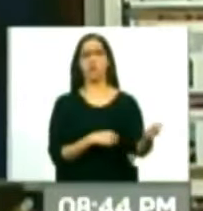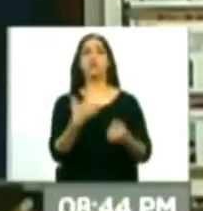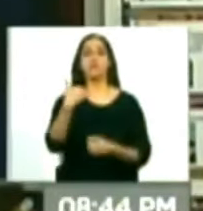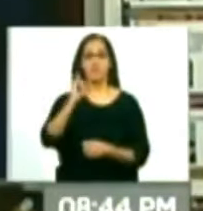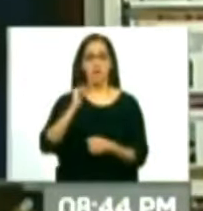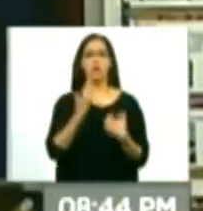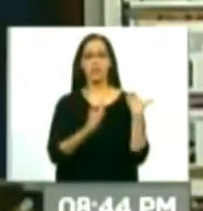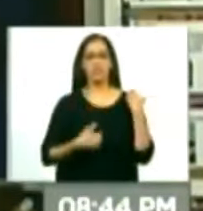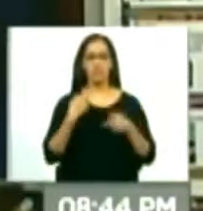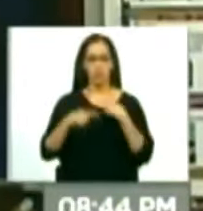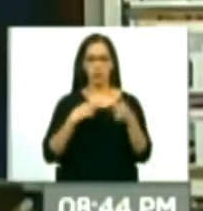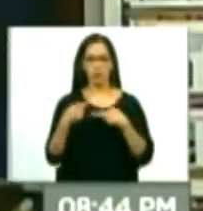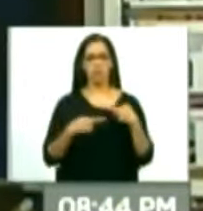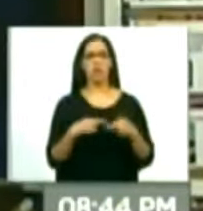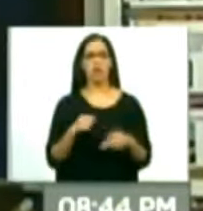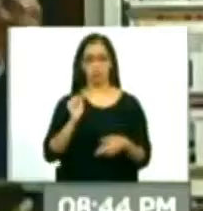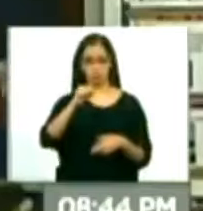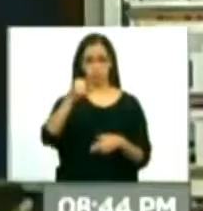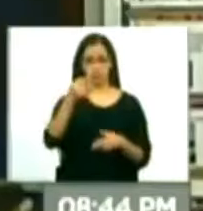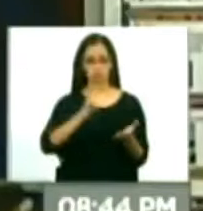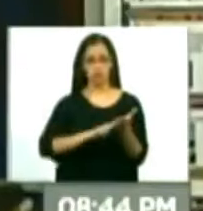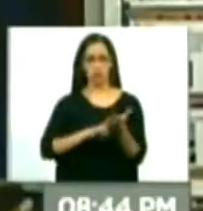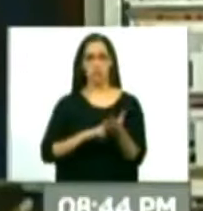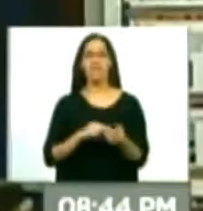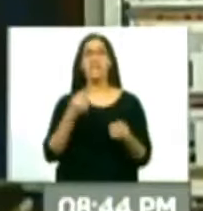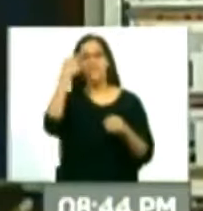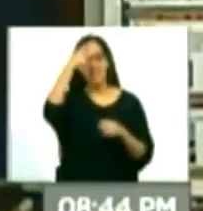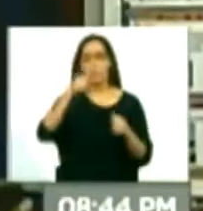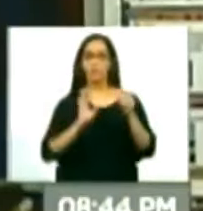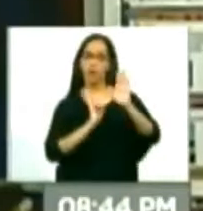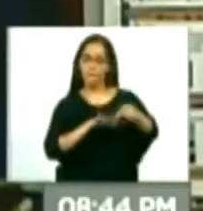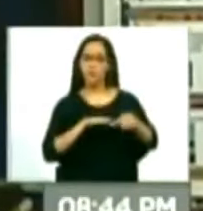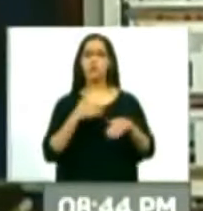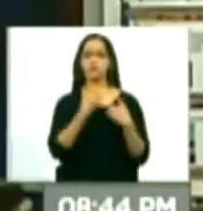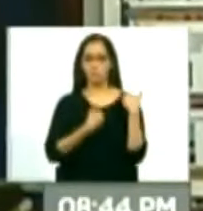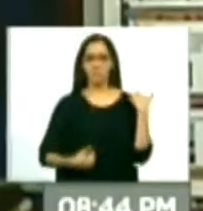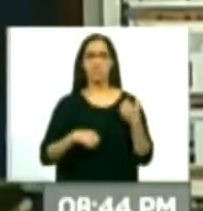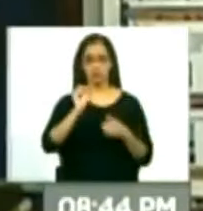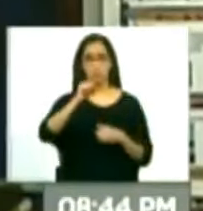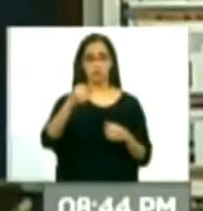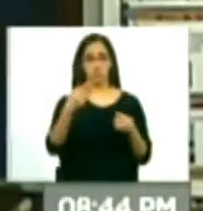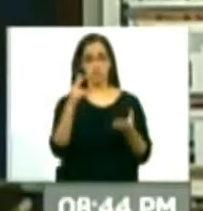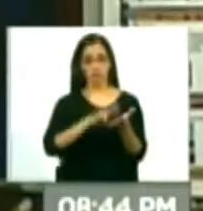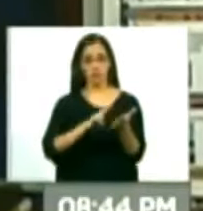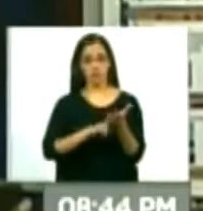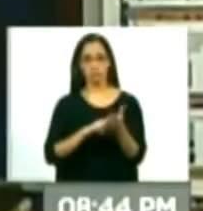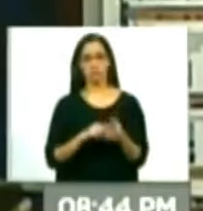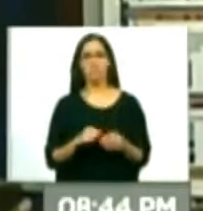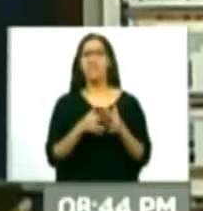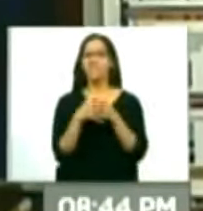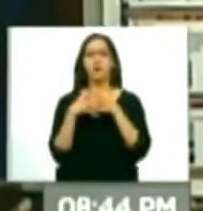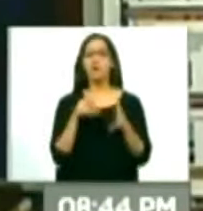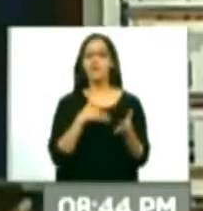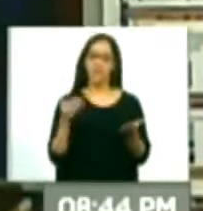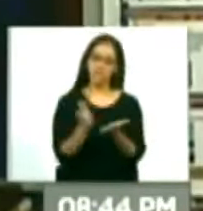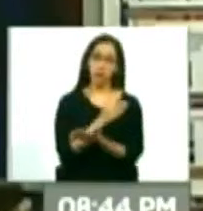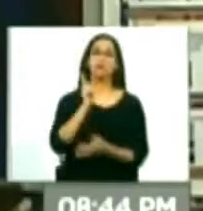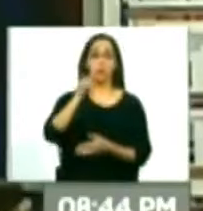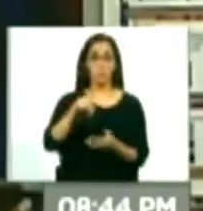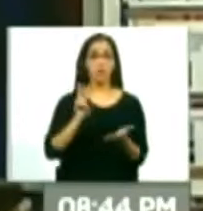Daniel Ortega, eso sí es cierto. Y el pueblo apoya a su presidente, eso sí es cierto. Y Estados Unidos quiere sacarlo, sí, eso es